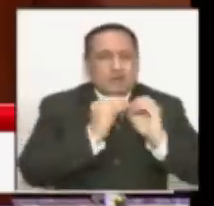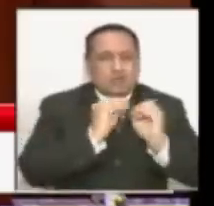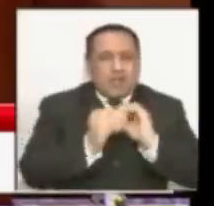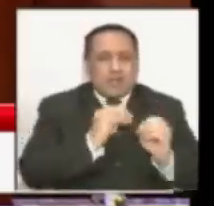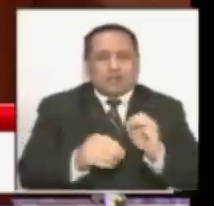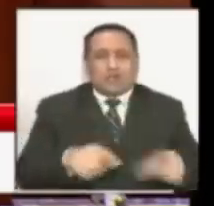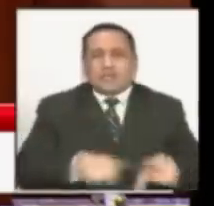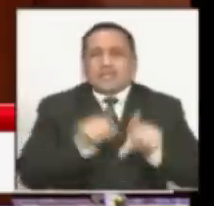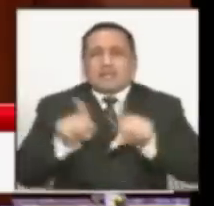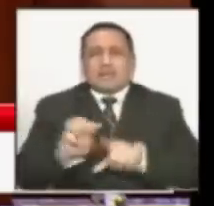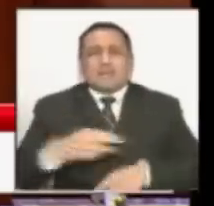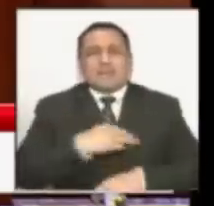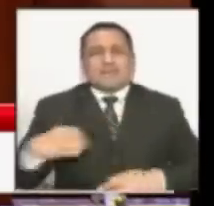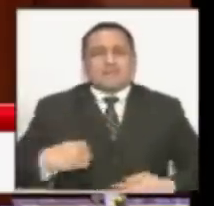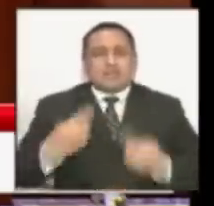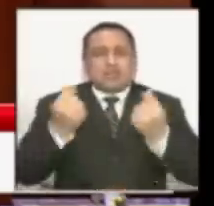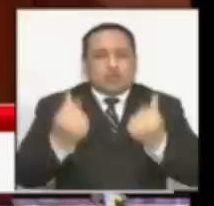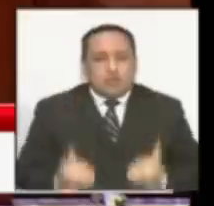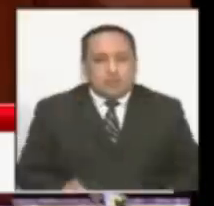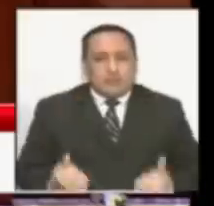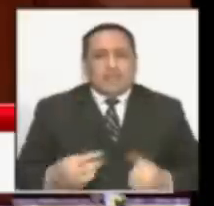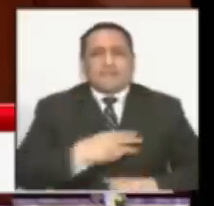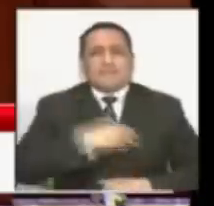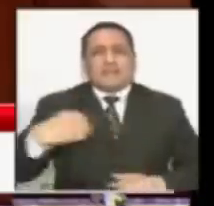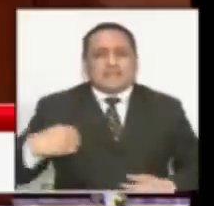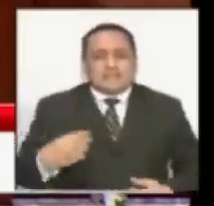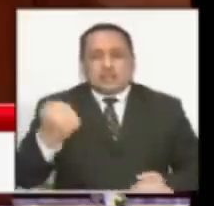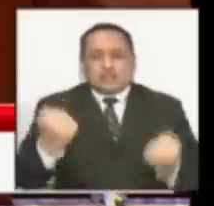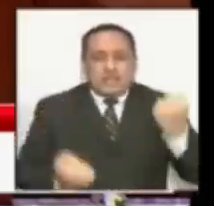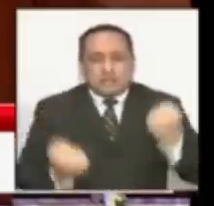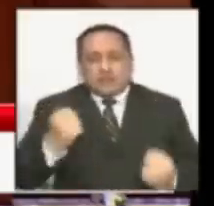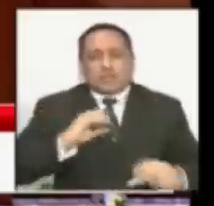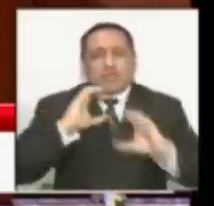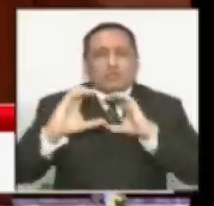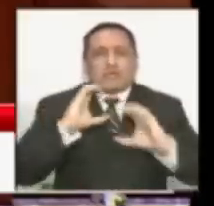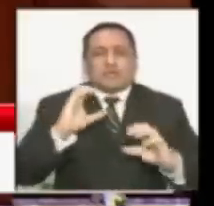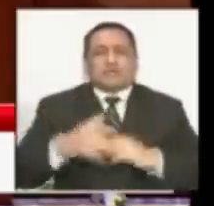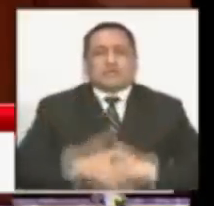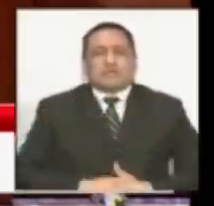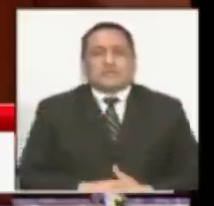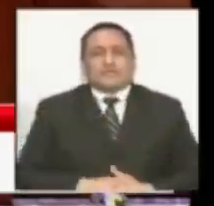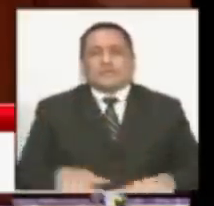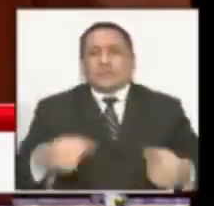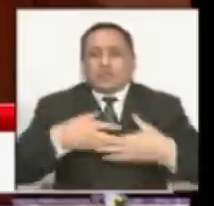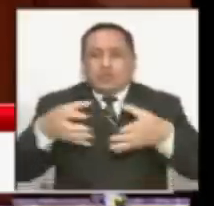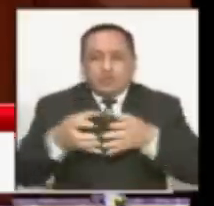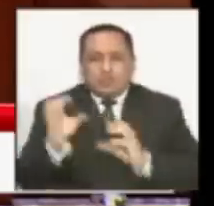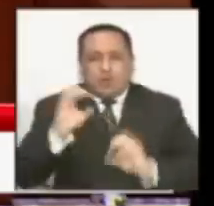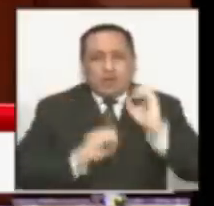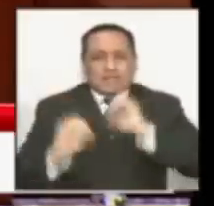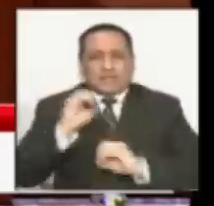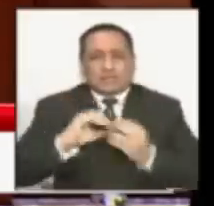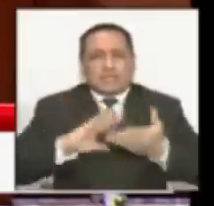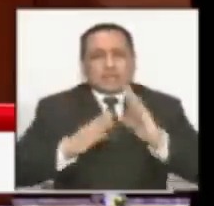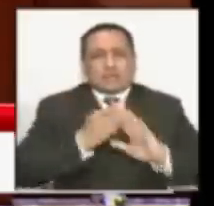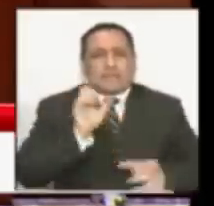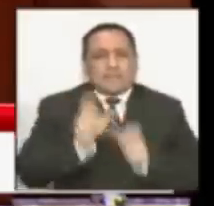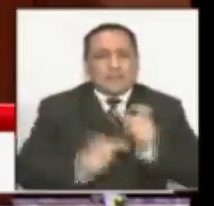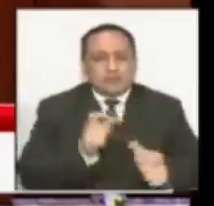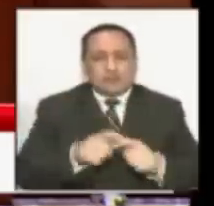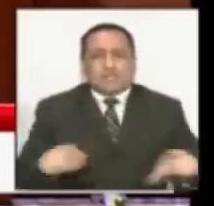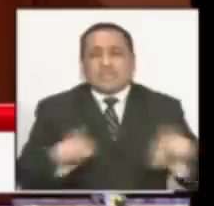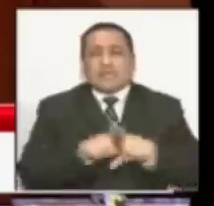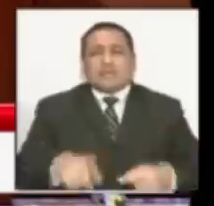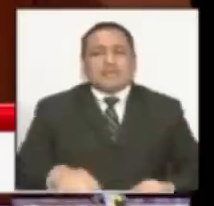reguladores, del Ministerio de Economía y Finanzas, del Ministerio de Transportes y Comunicaciones, de organizaciones de la sociedad civil,